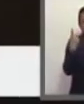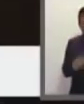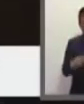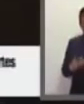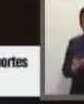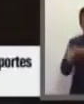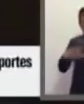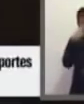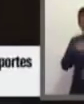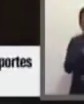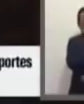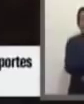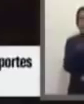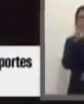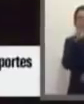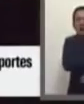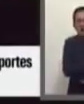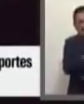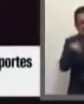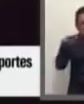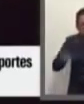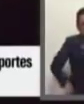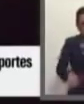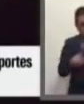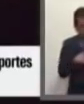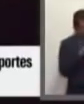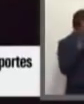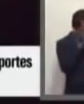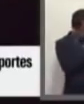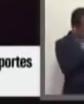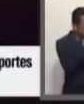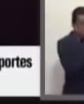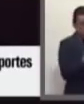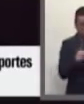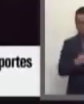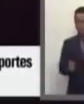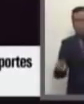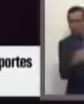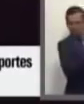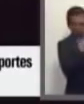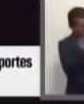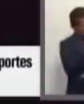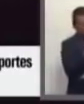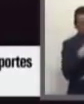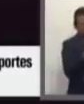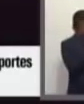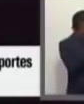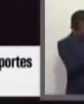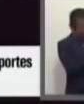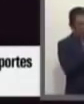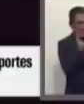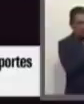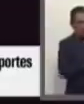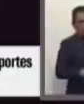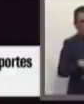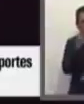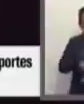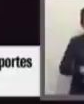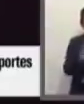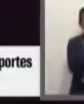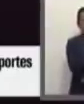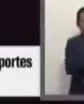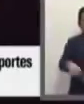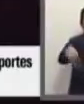canallas. Se lo estoy diciendo aquí en su cara, no se lo estoy mandando a decir. Es una vergüenza lo que ha sido